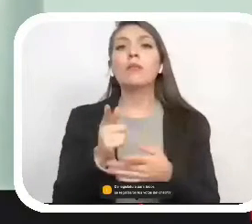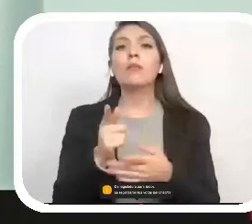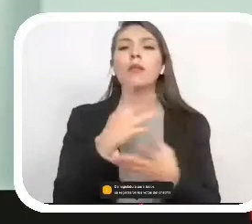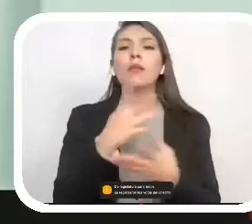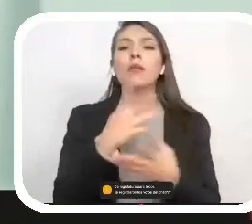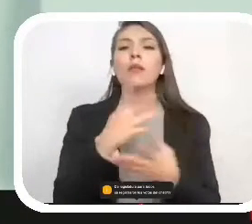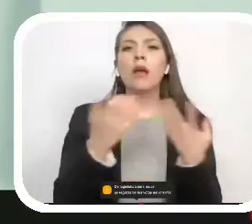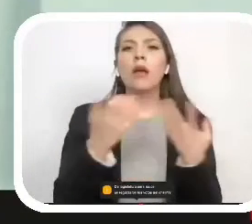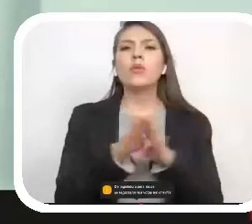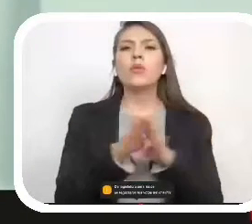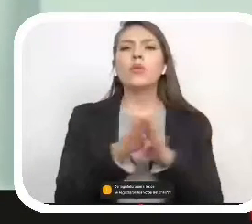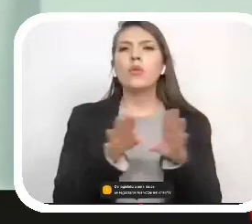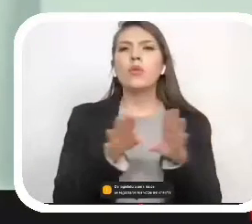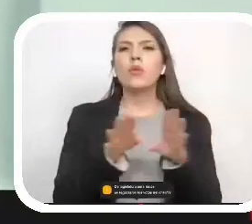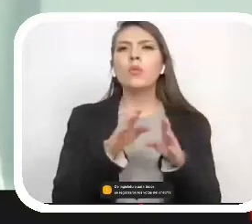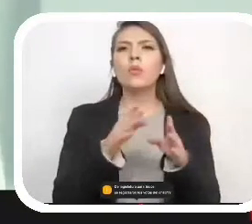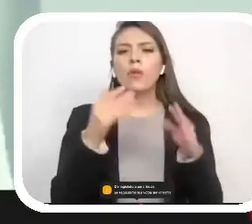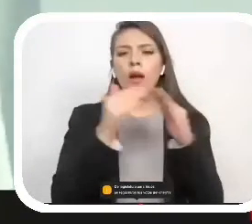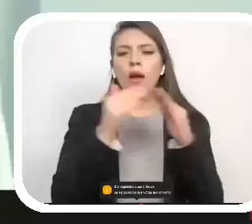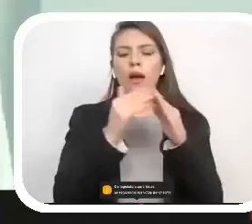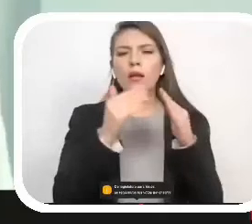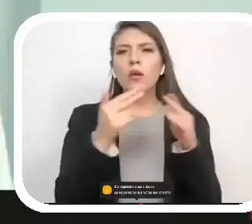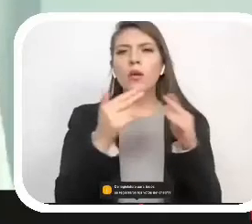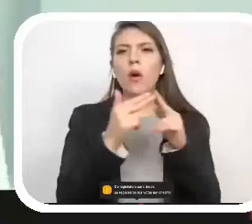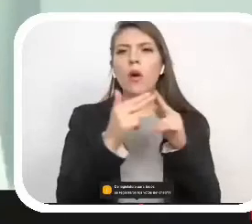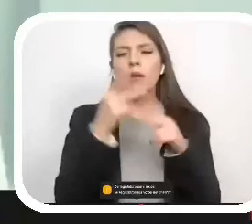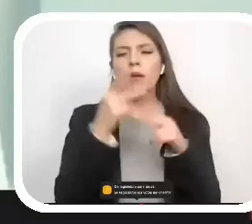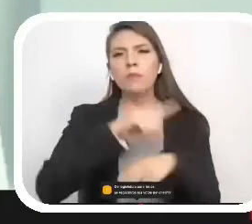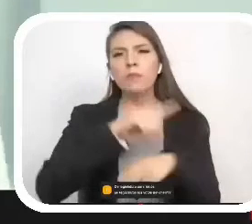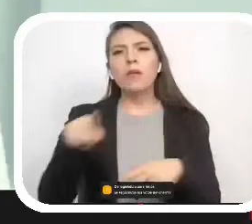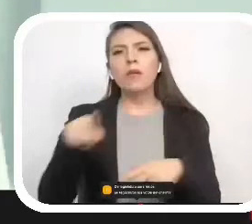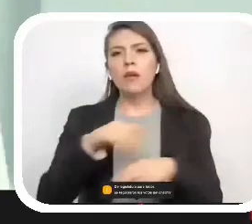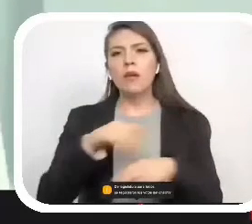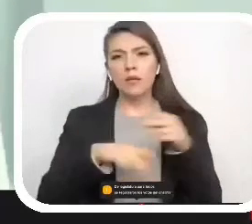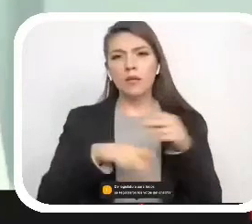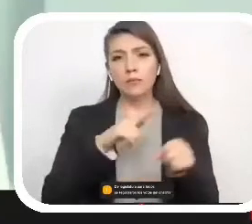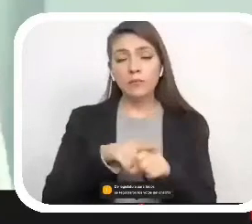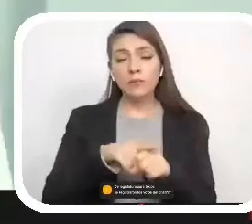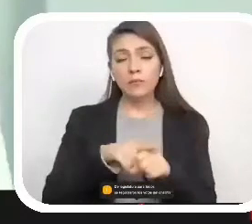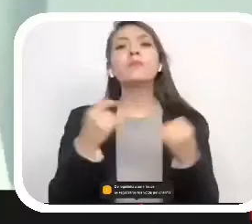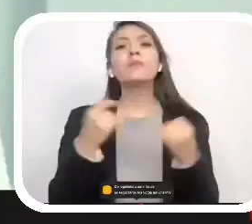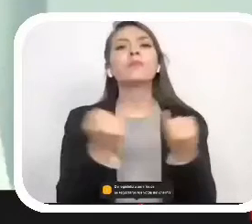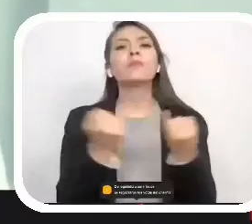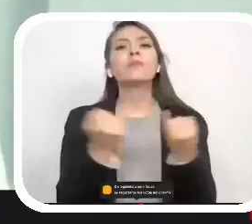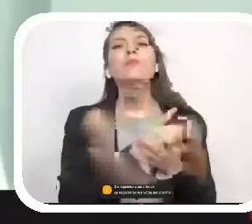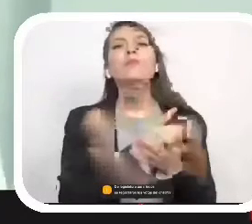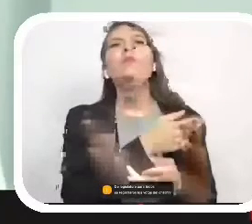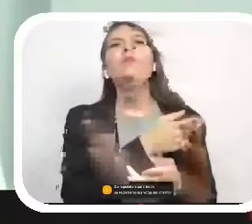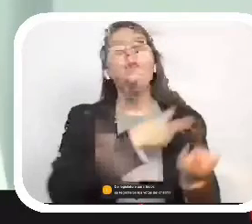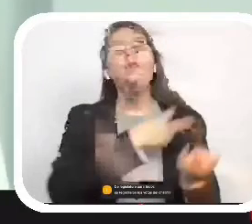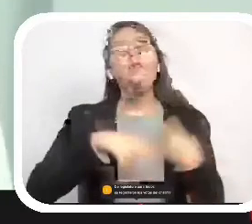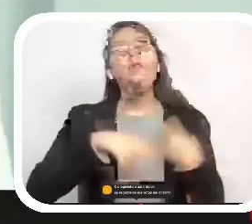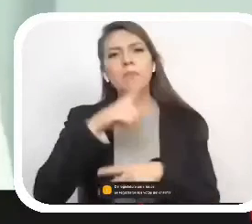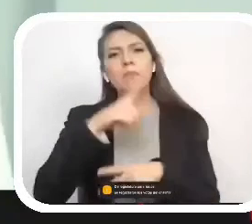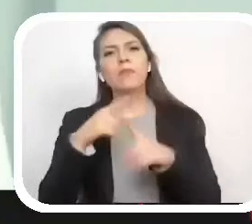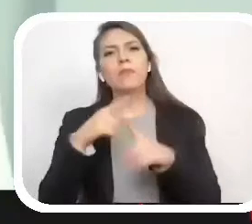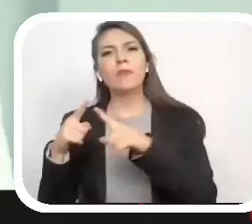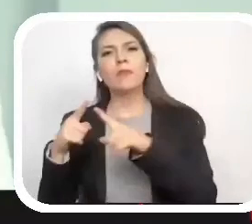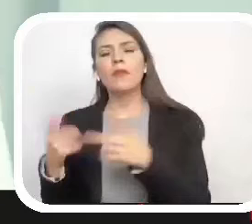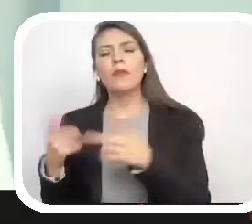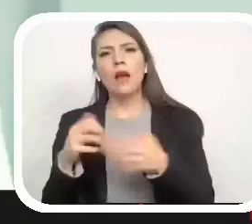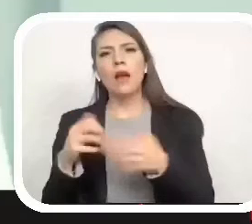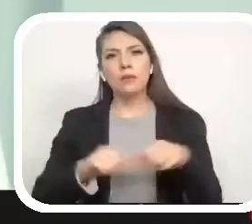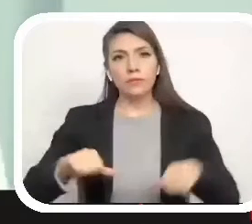los seres vivos, y son fuente de materia prima de muchas actividades humanas. Según datos